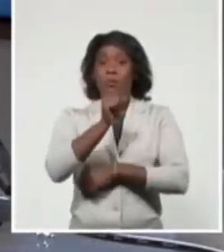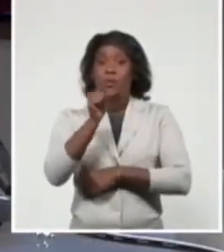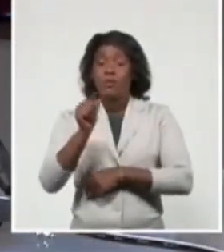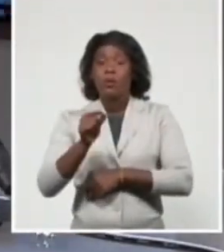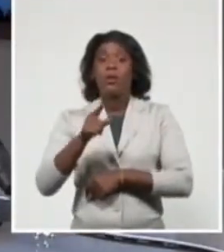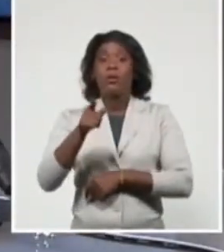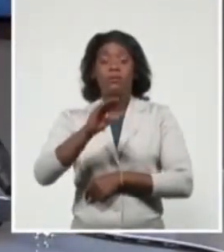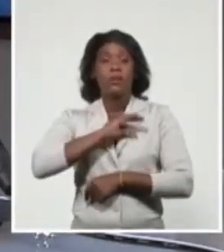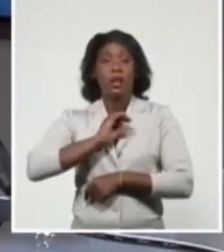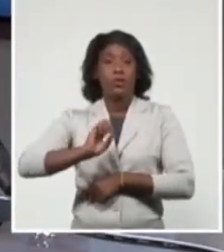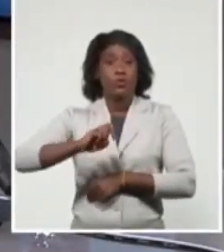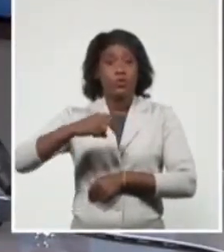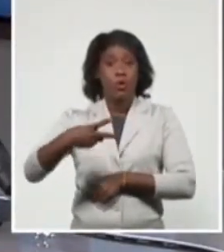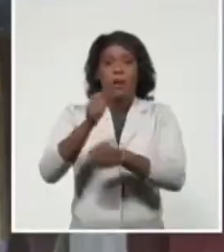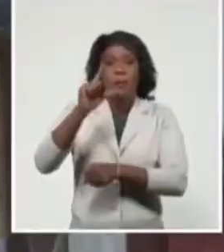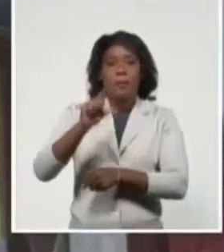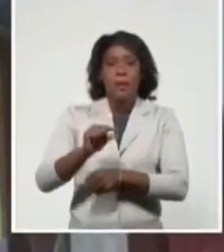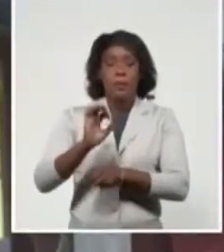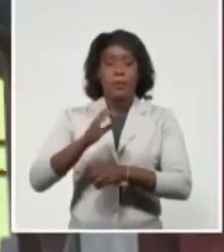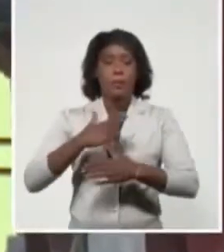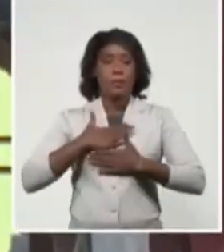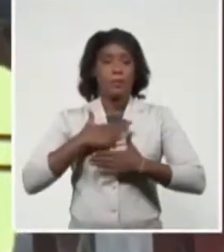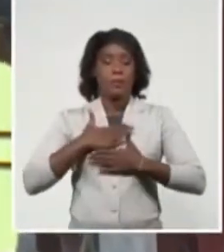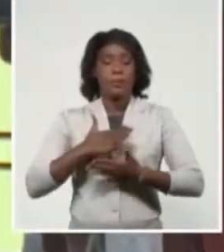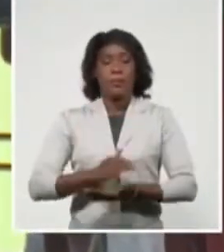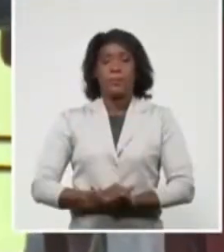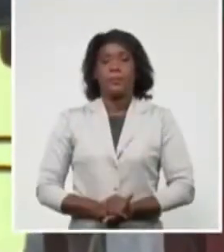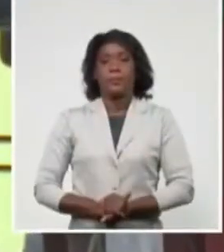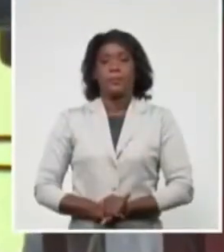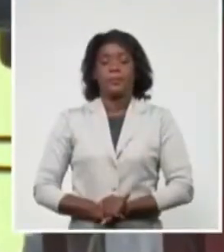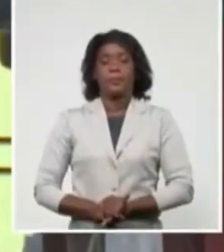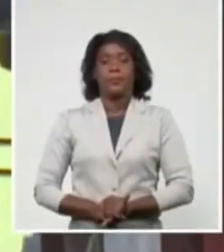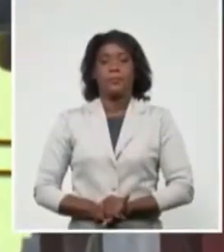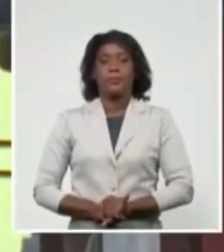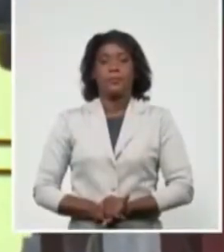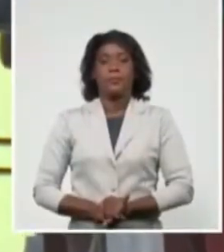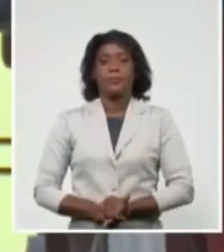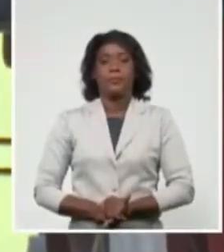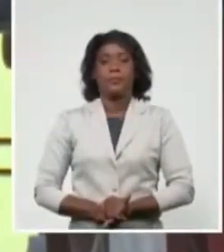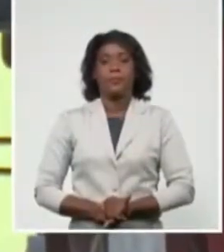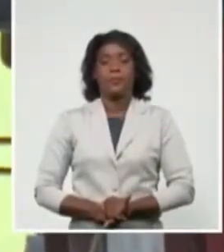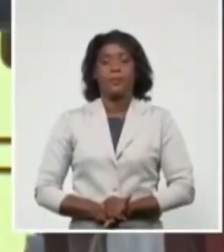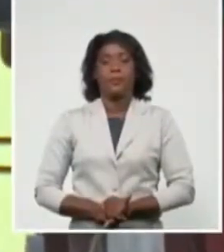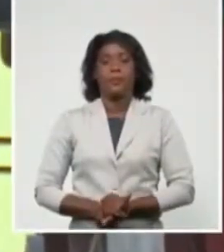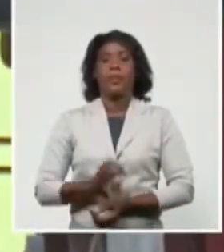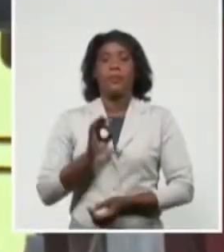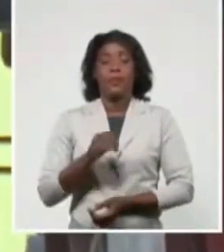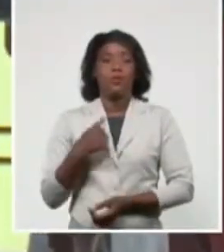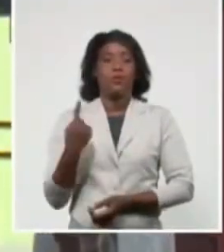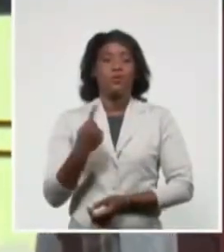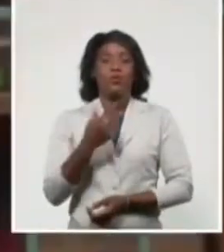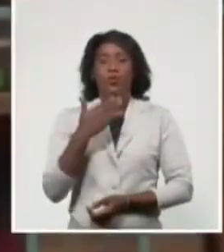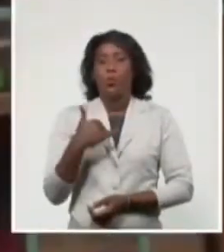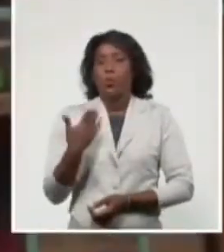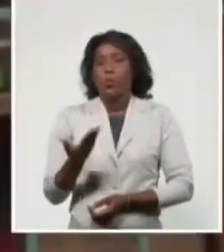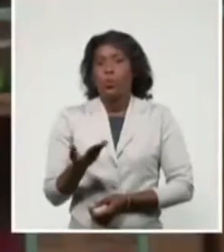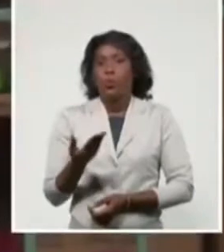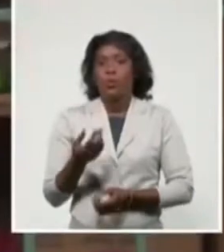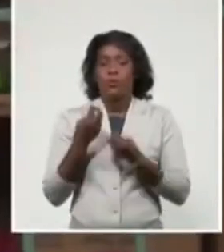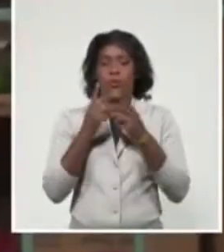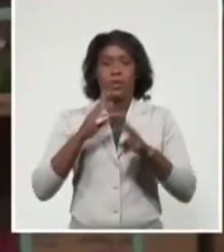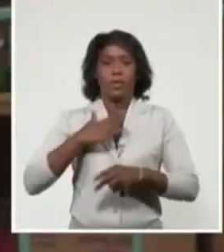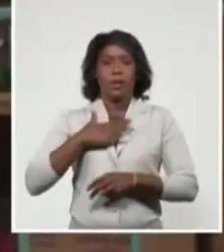se le aprueba una dispensa salarial. Que vamos a establecer un mínimo exento asociado al costo de la vida en Cuba, parejo para todo el